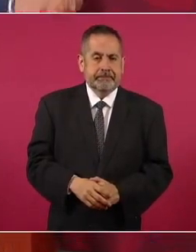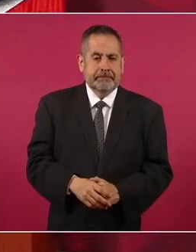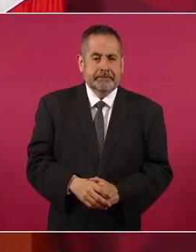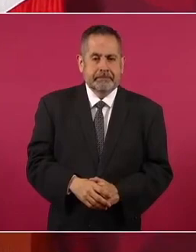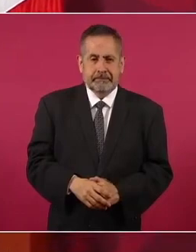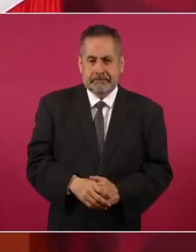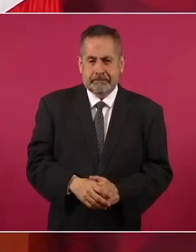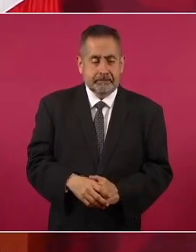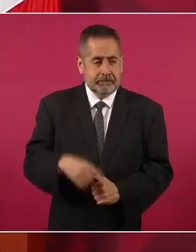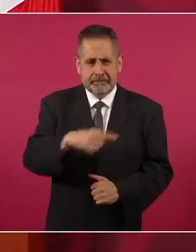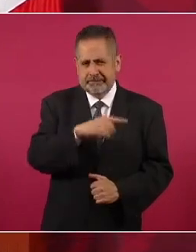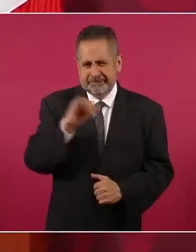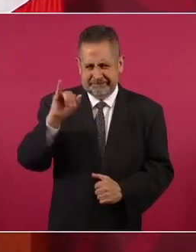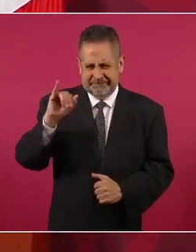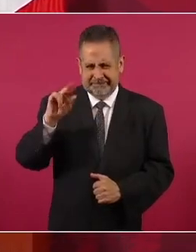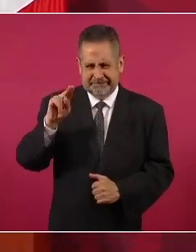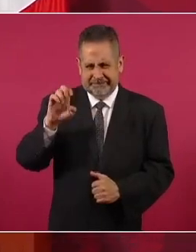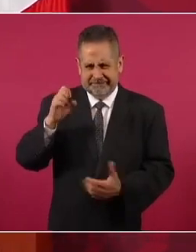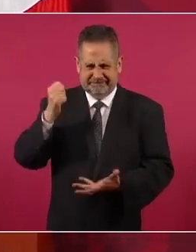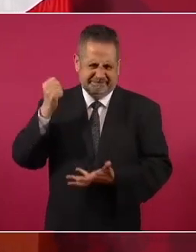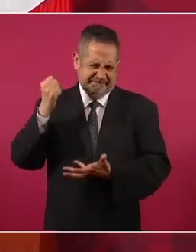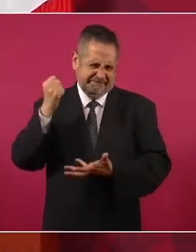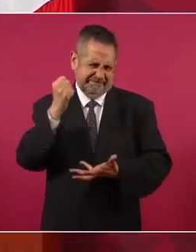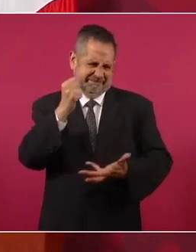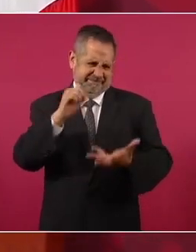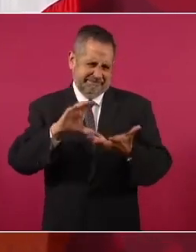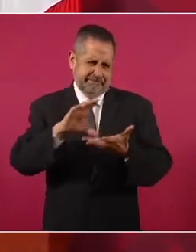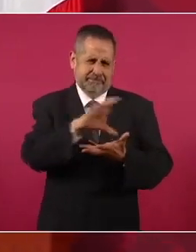Tiene muchísimo dinero, porque además